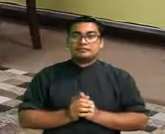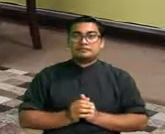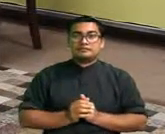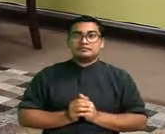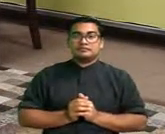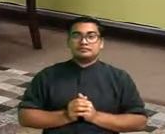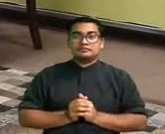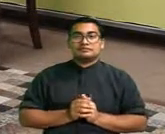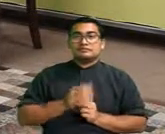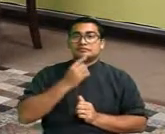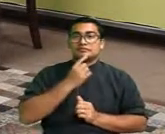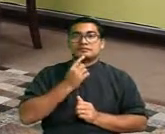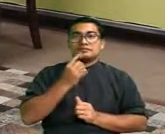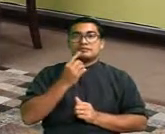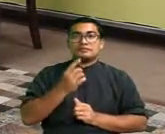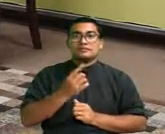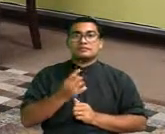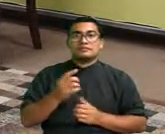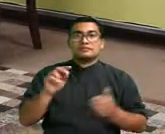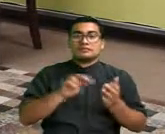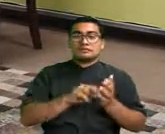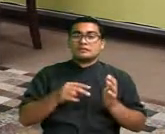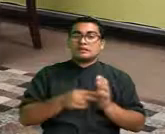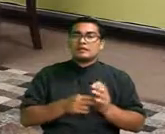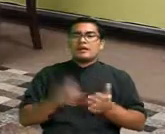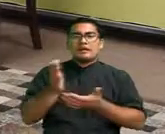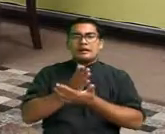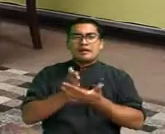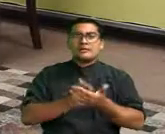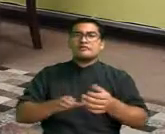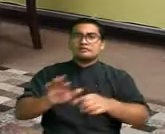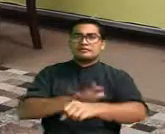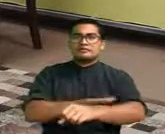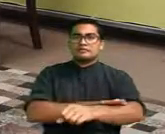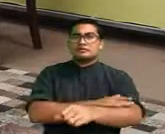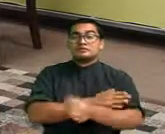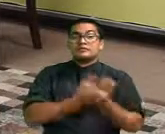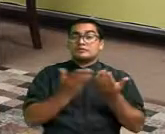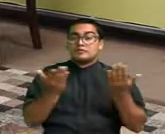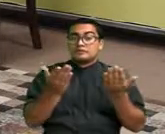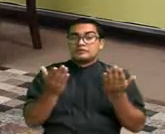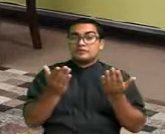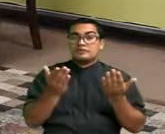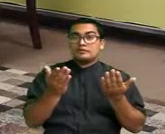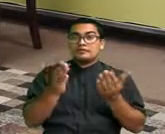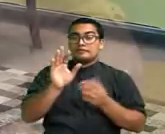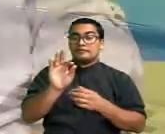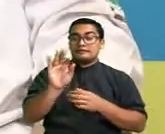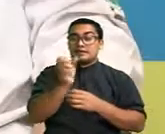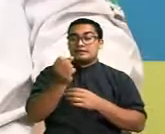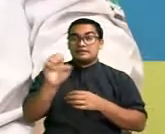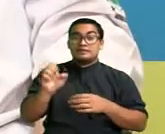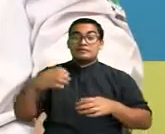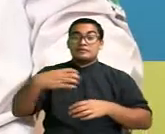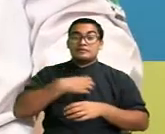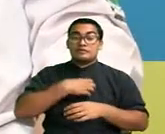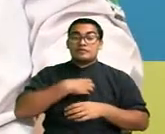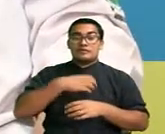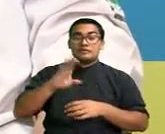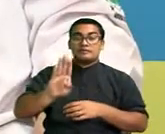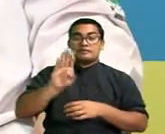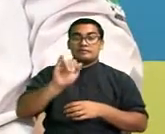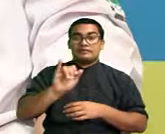Dentro de los criterios diagnósticos o entre los síntomas de una de las fases que comprende el trastorno bipolar